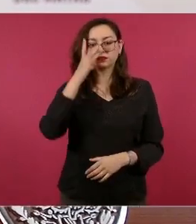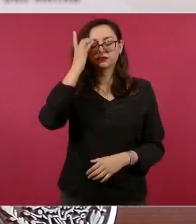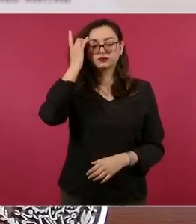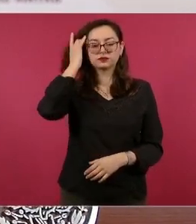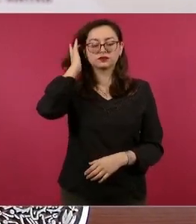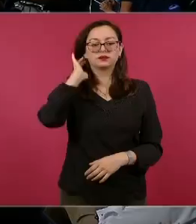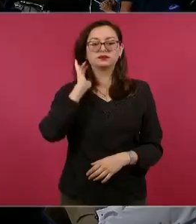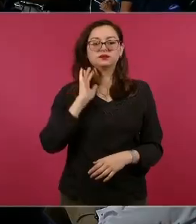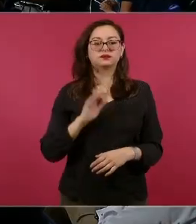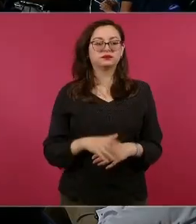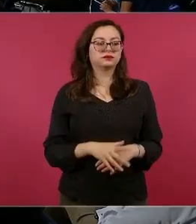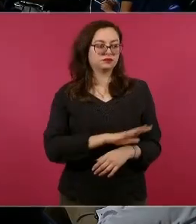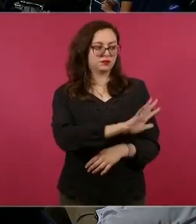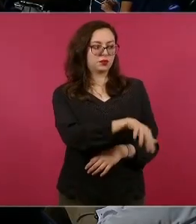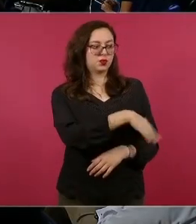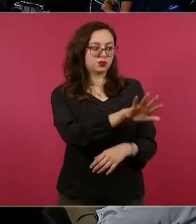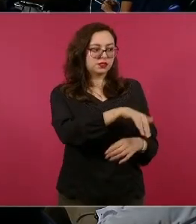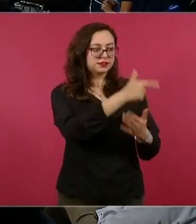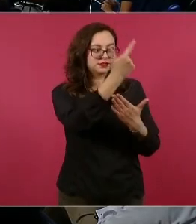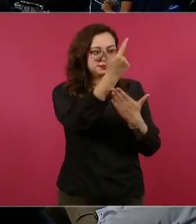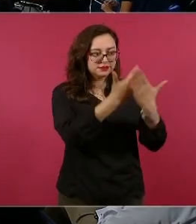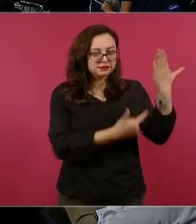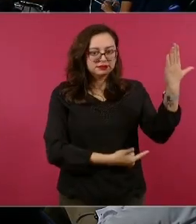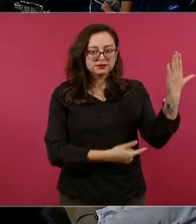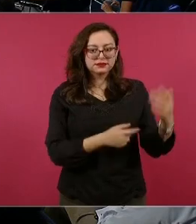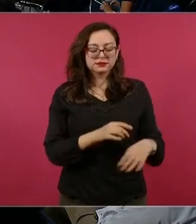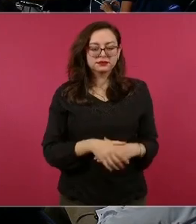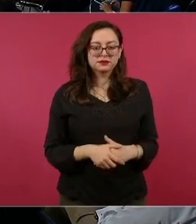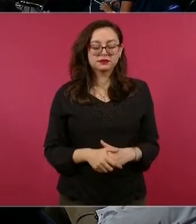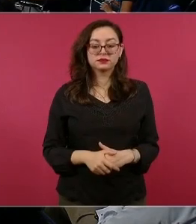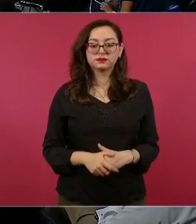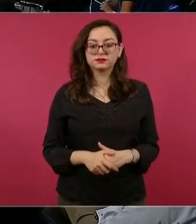a ver si lo encuentras.